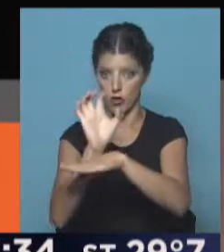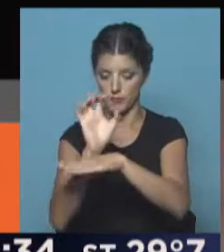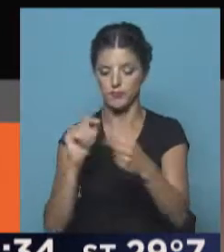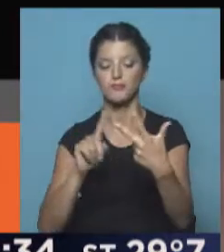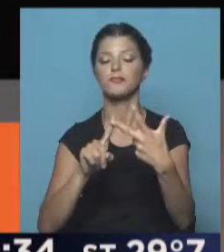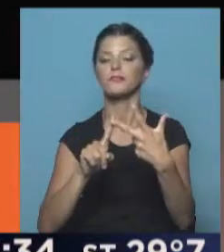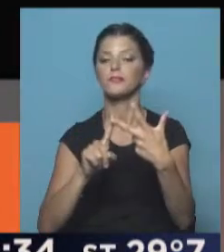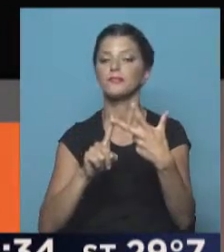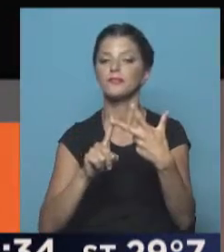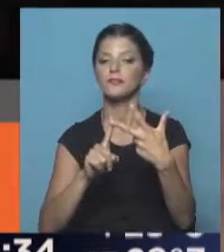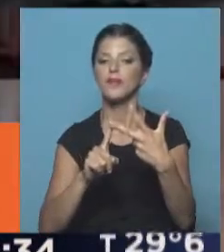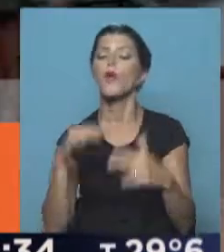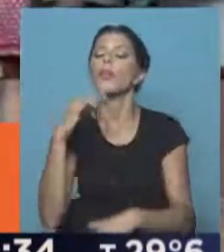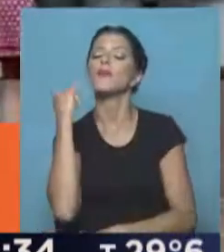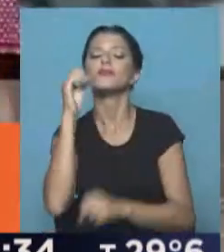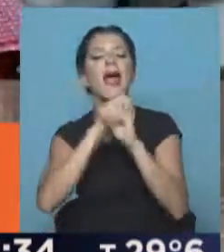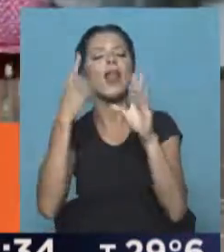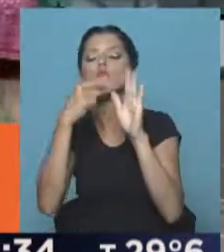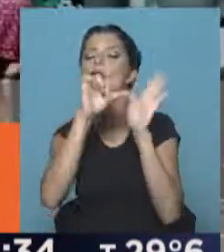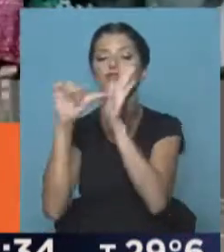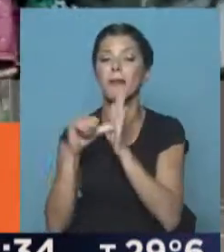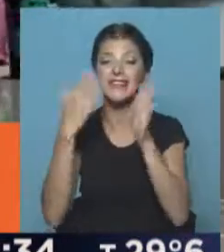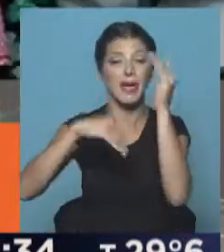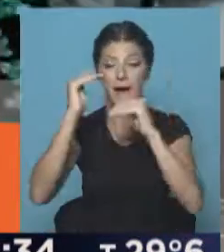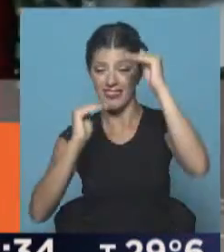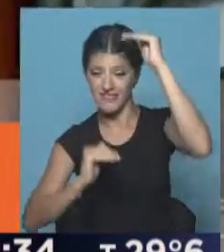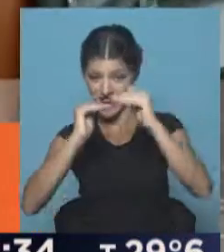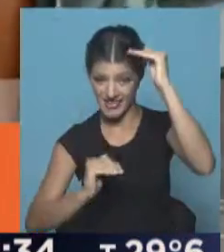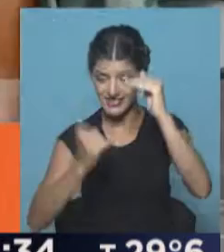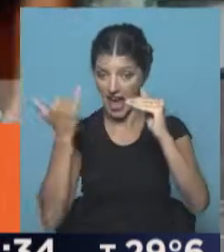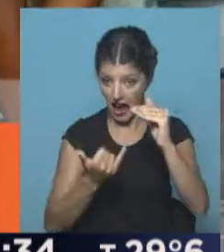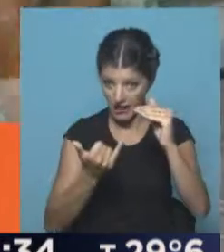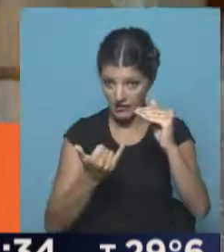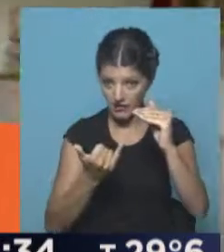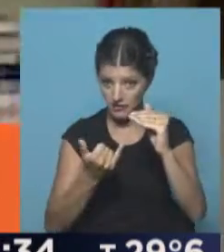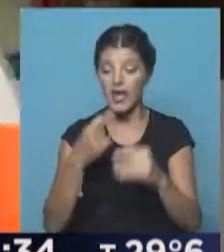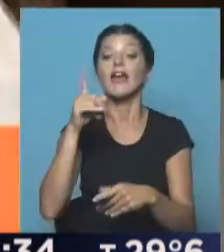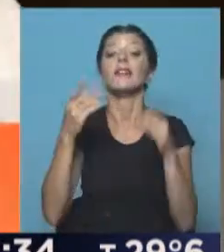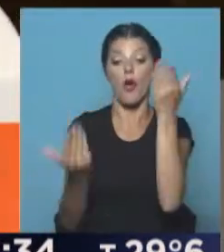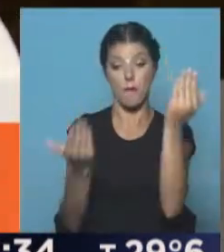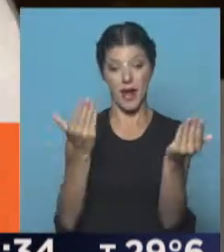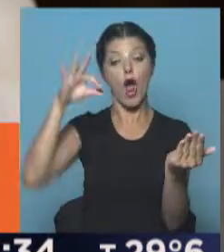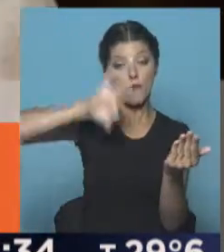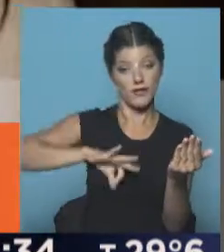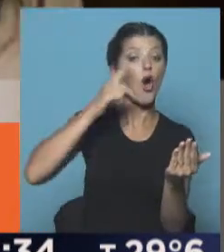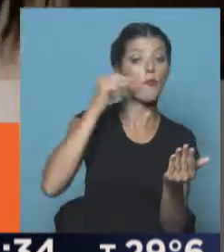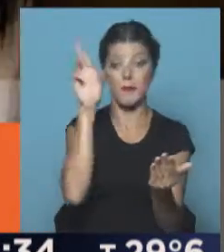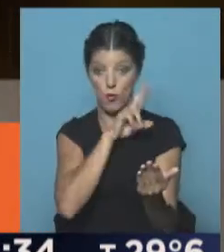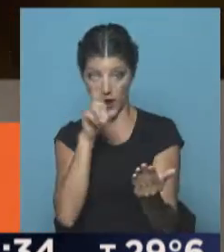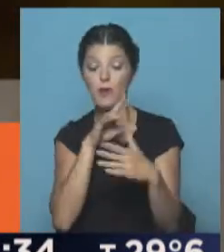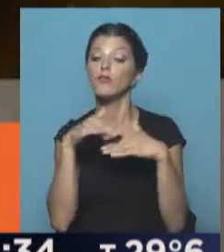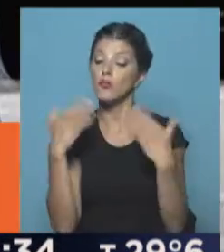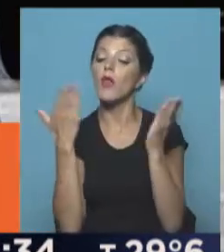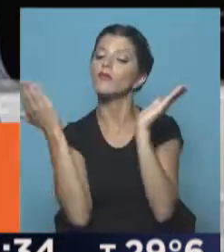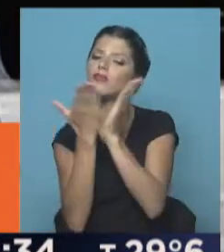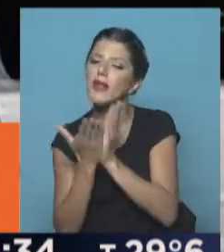hora de especificar cuáles países tienen mayores diferencias entre lo que reciben por su trabajo hombres y mujeres, el informe regional